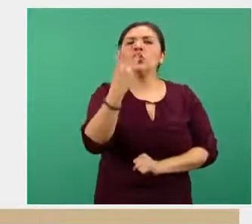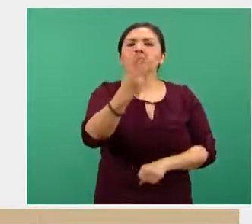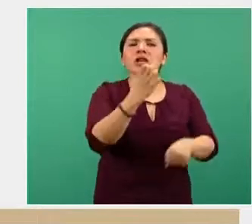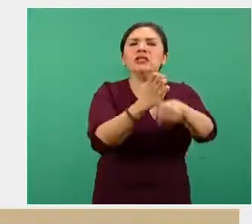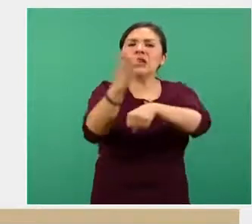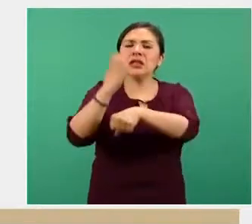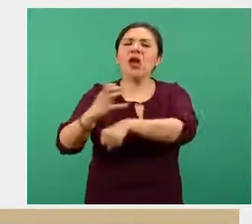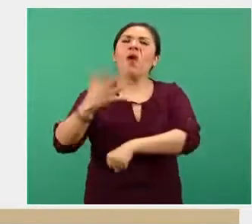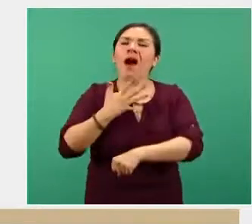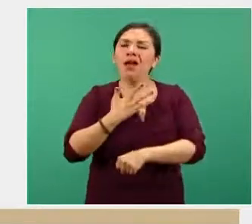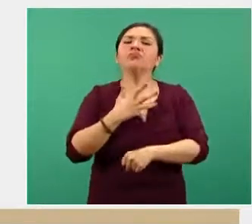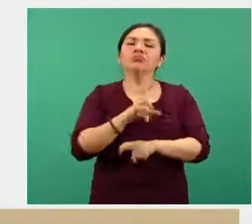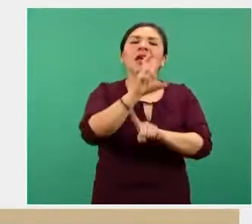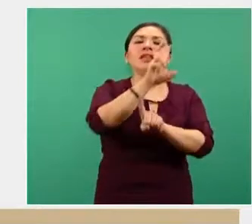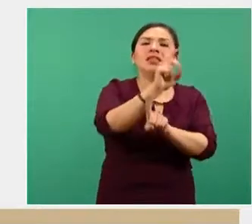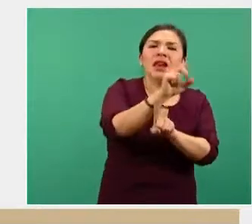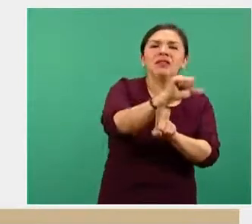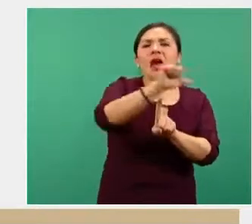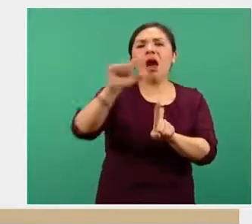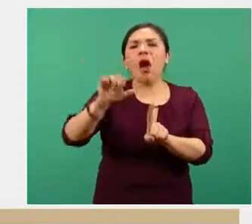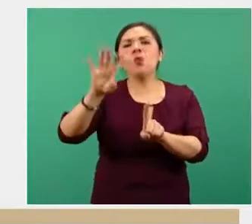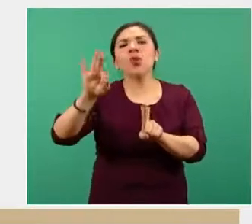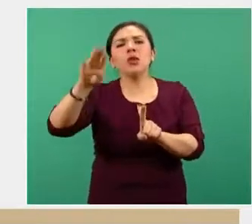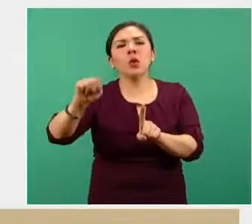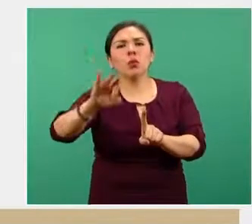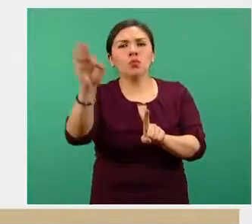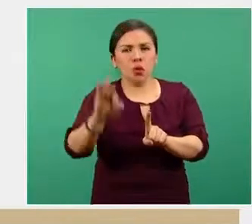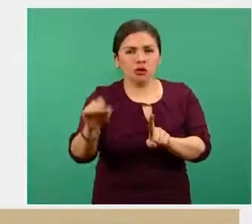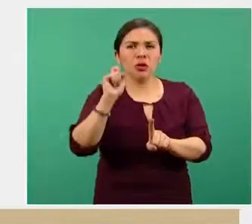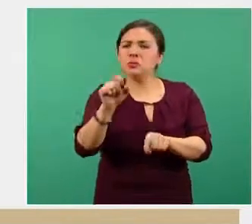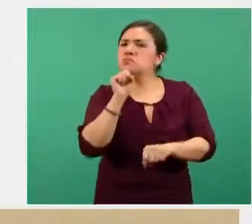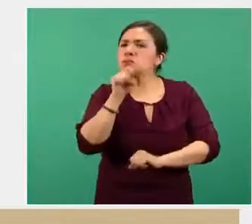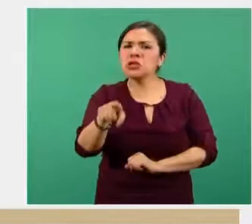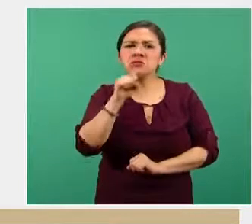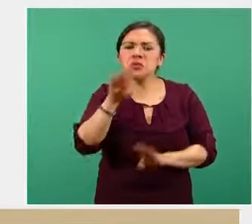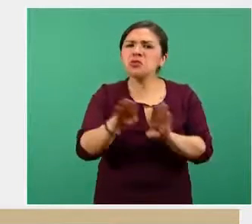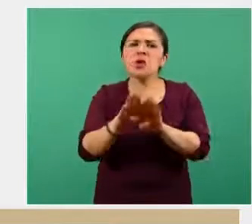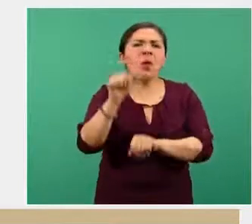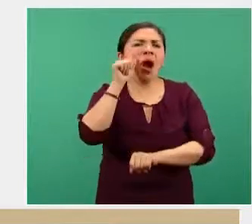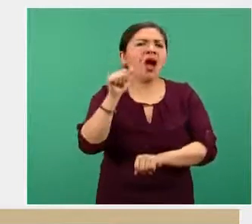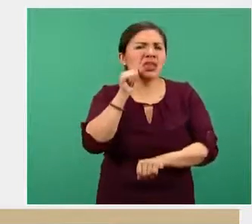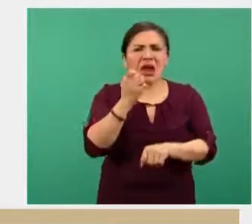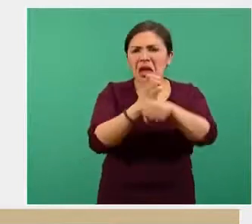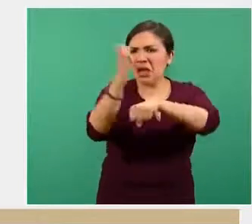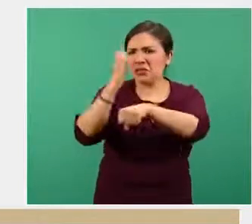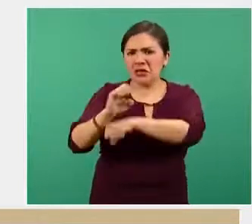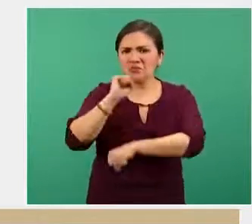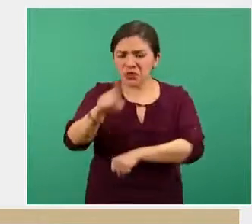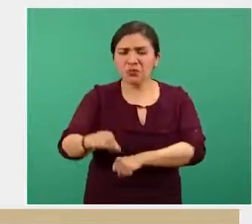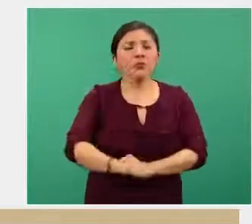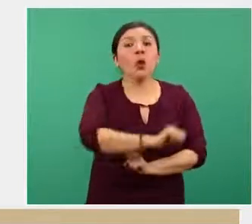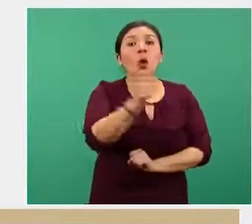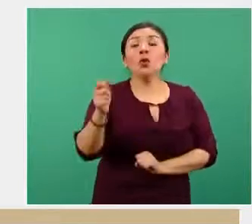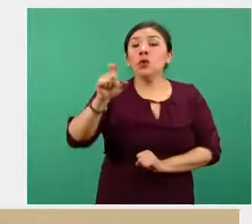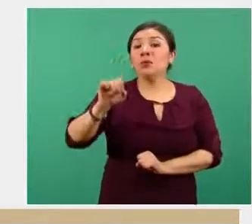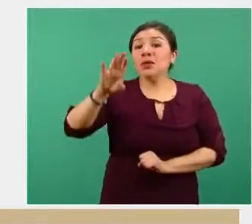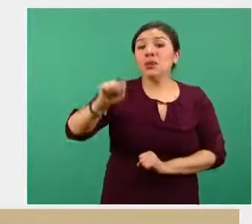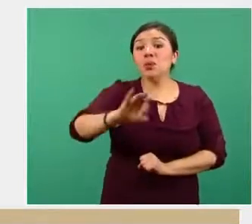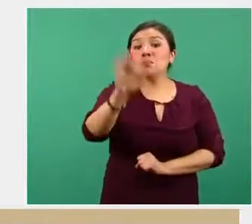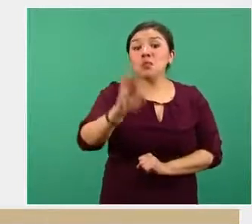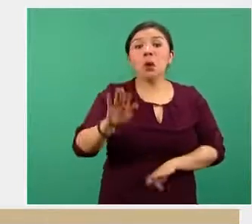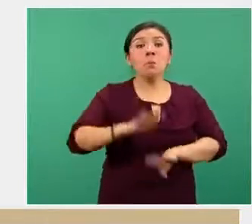el 30 y el 49%, son las mismas entidades que revisábamos el día de ayer, y la gran mayoría, es decir, el